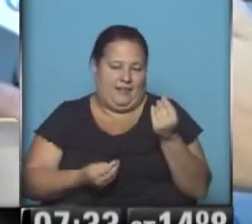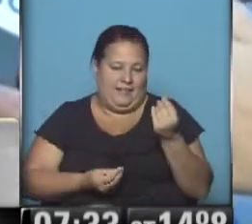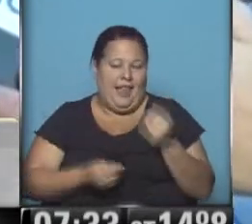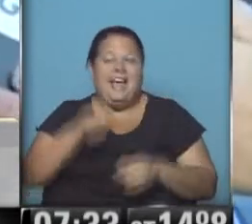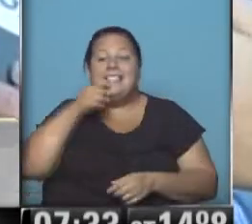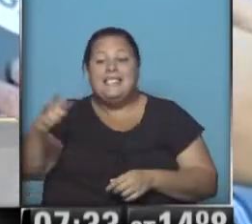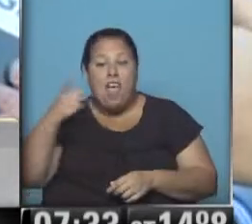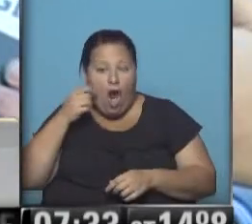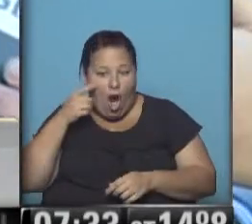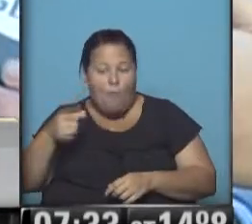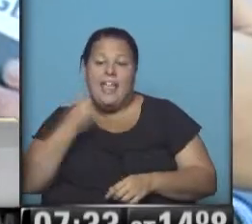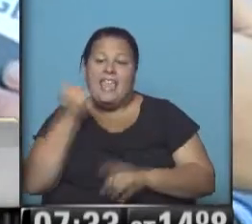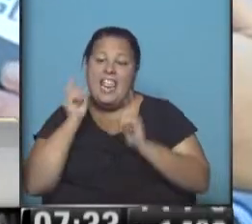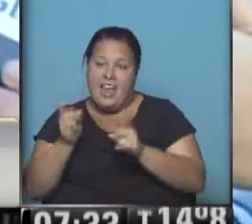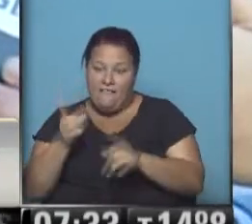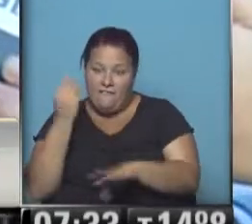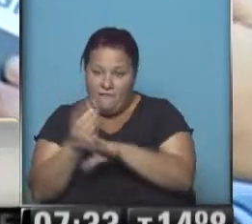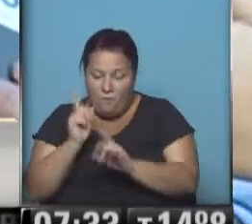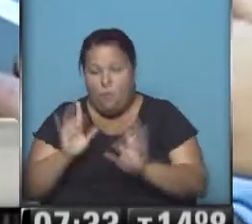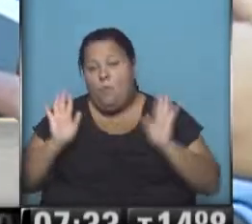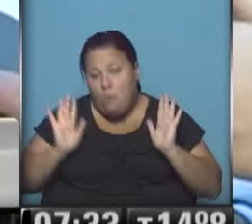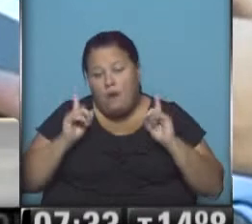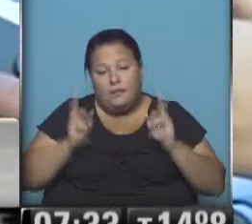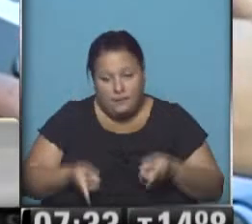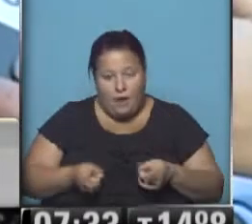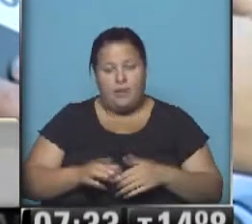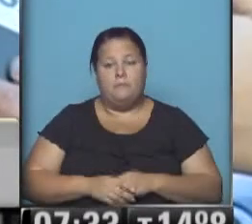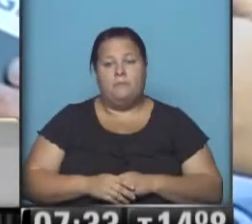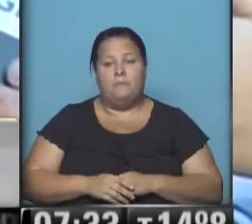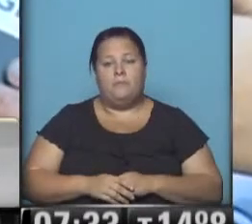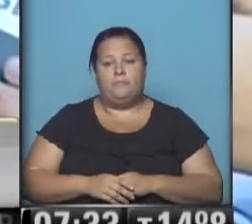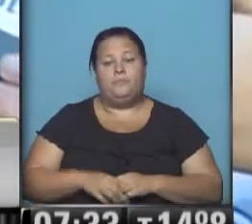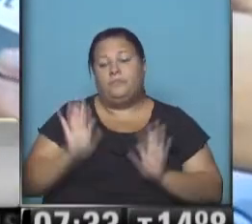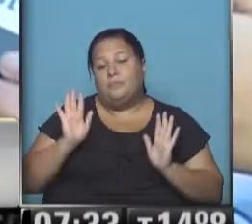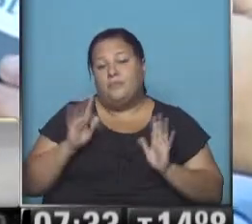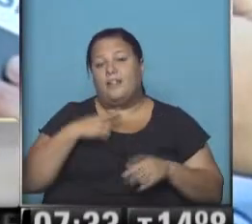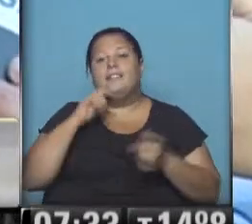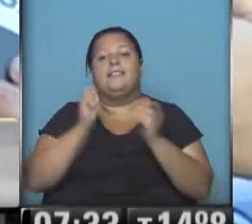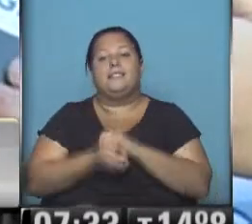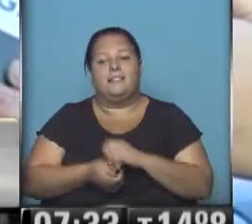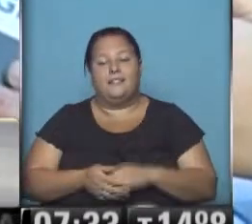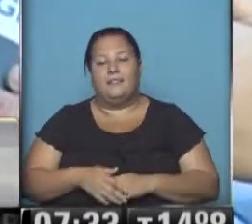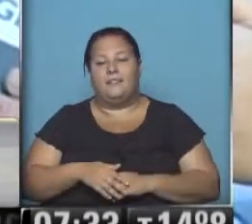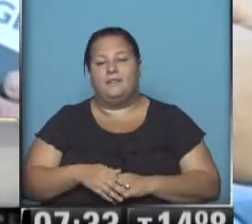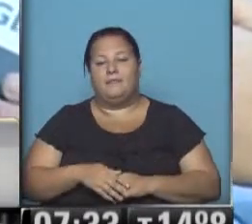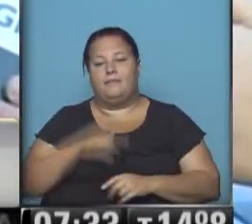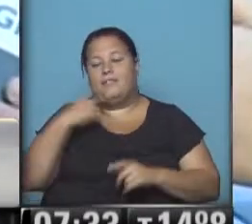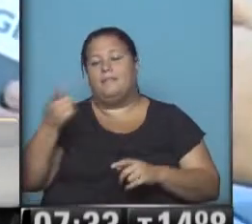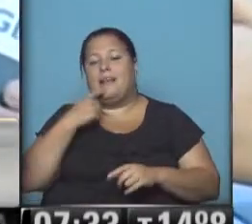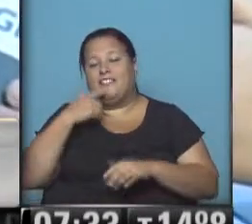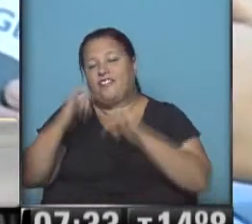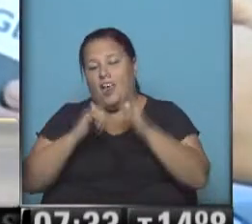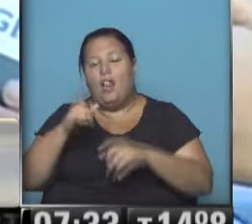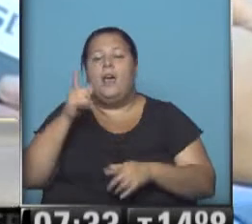él decidido quedarse en el lugar que le corresponde, bueno, también en eso vaca que cambia querencia se atrasa en la aparición, dice Fierro. Bueno,